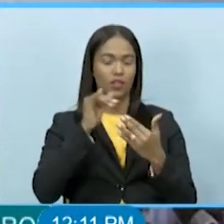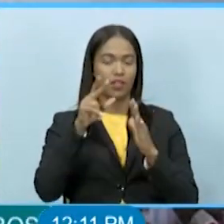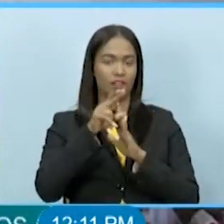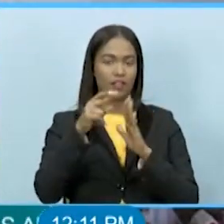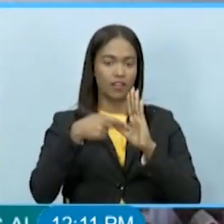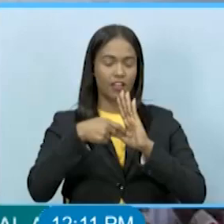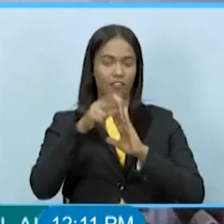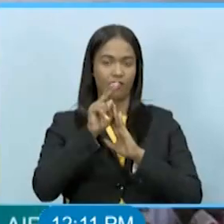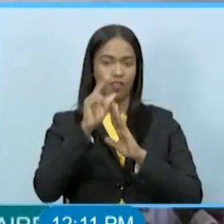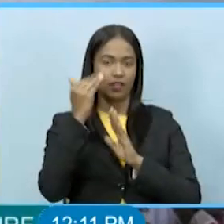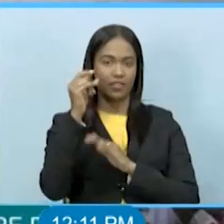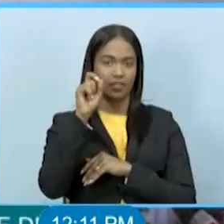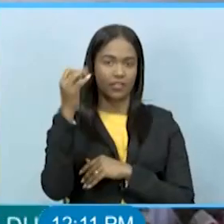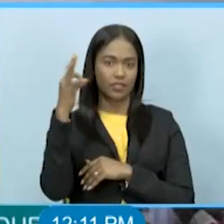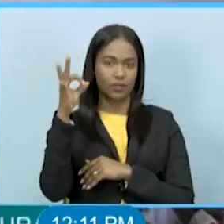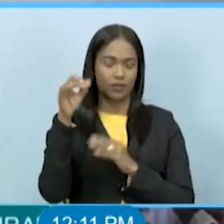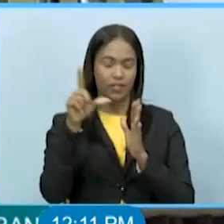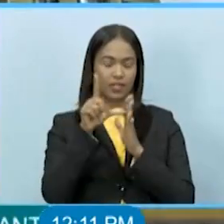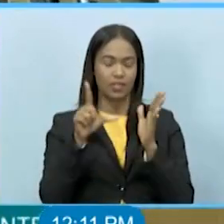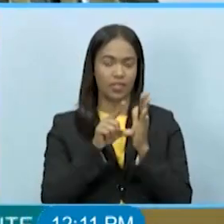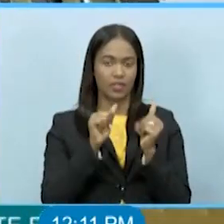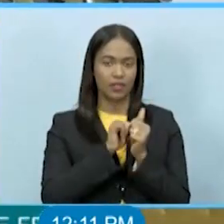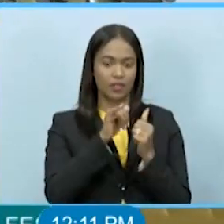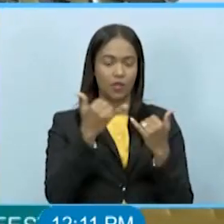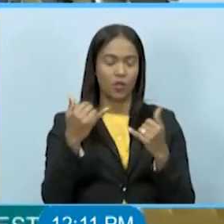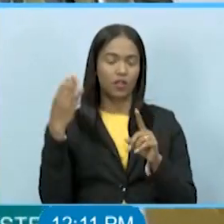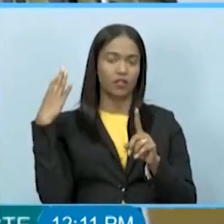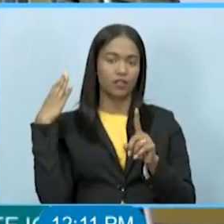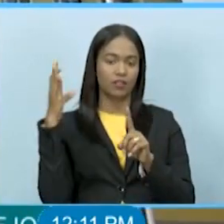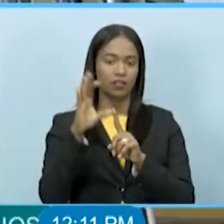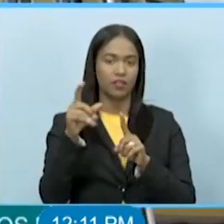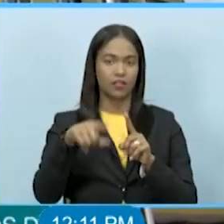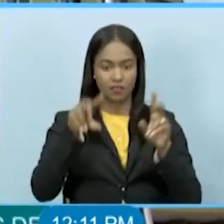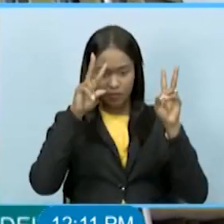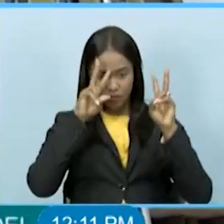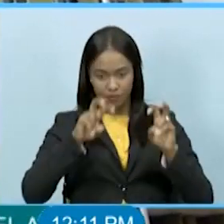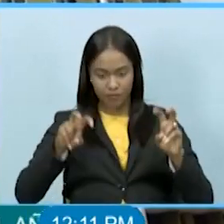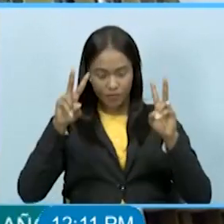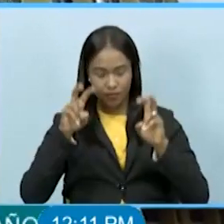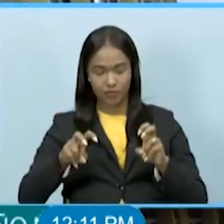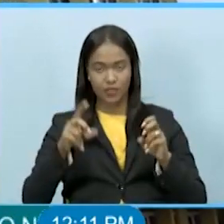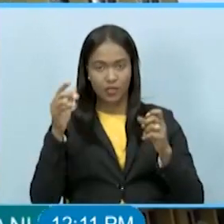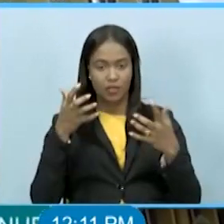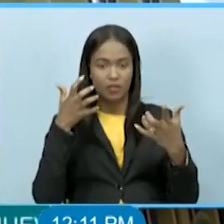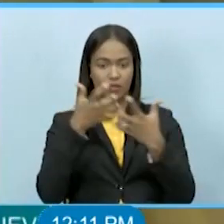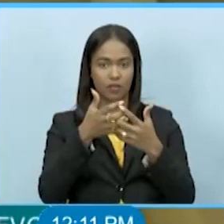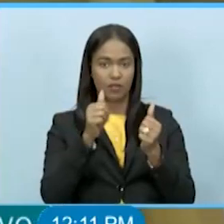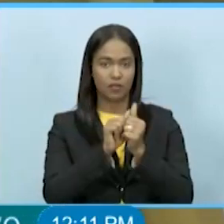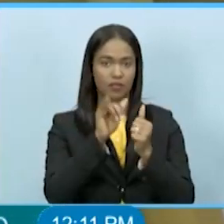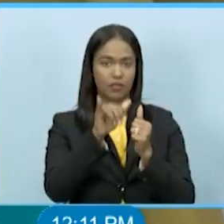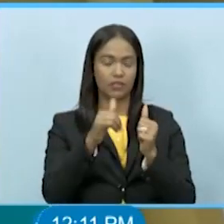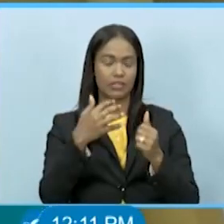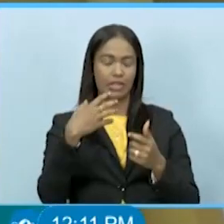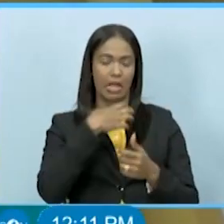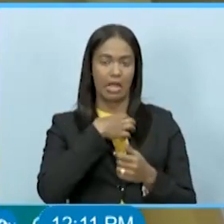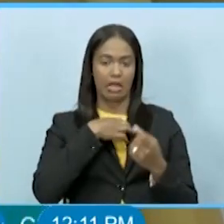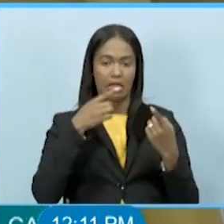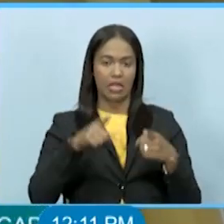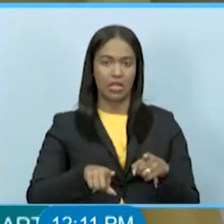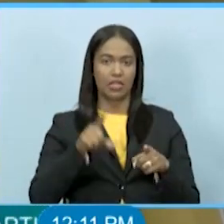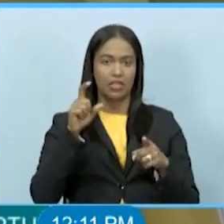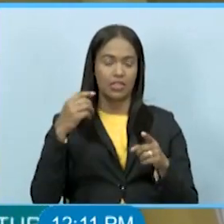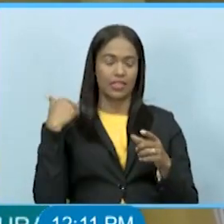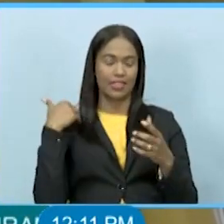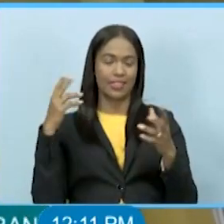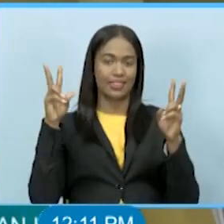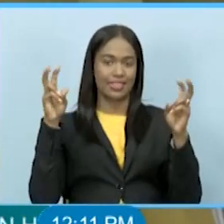ley 1519 del régimen electoral y ahora les toca a ellos estudiar lo aprobado y adecuarla, esto ante el reclamo de la Junta de que hubo